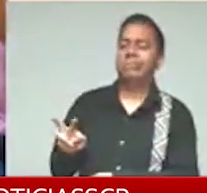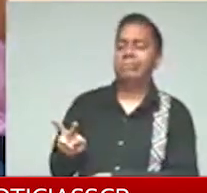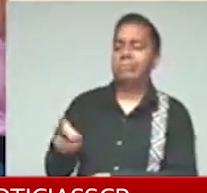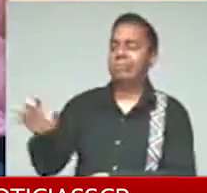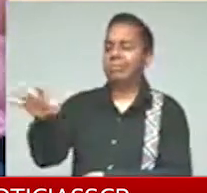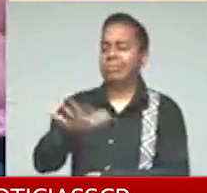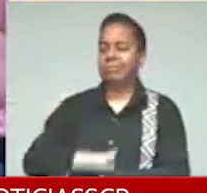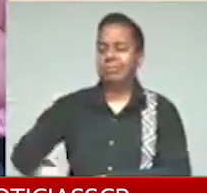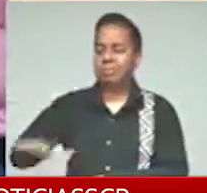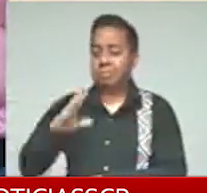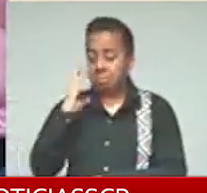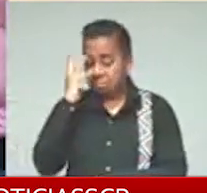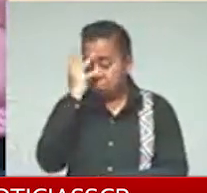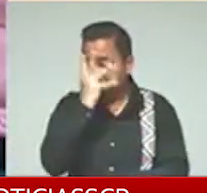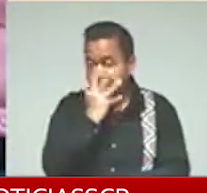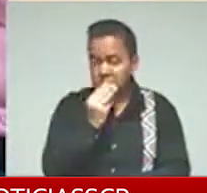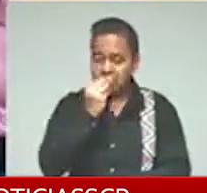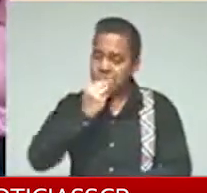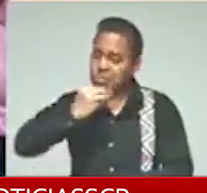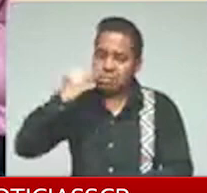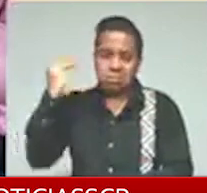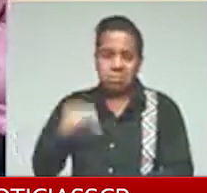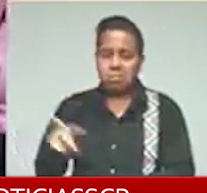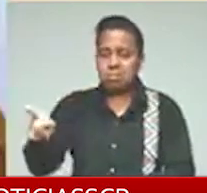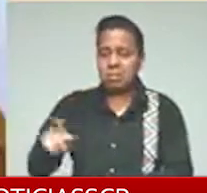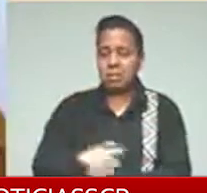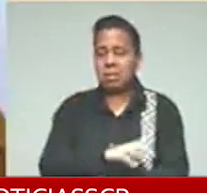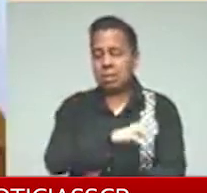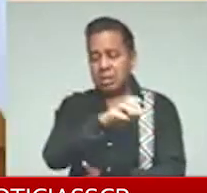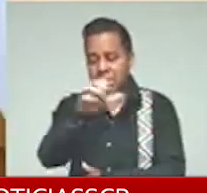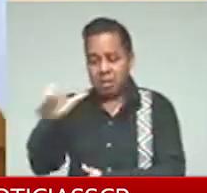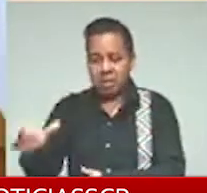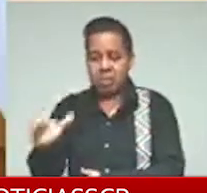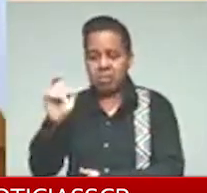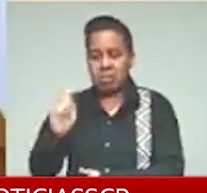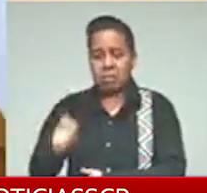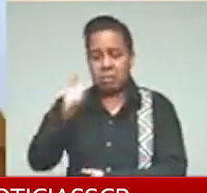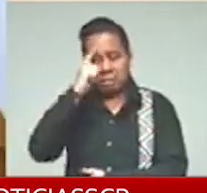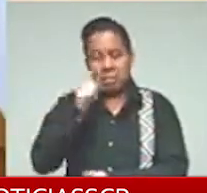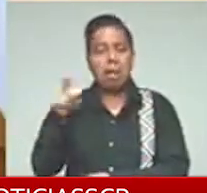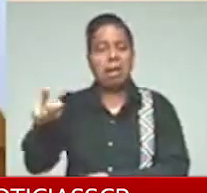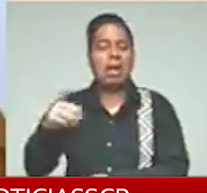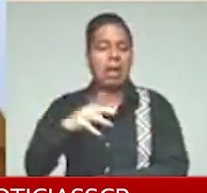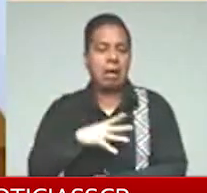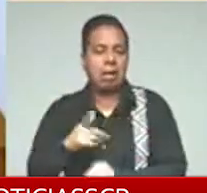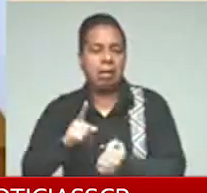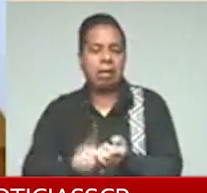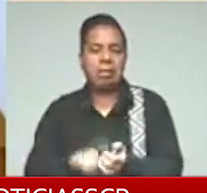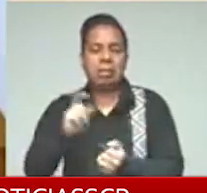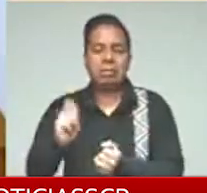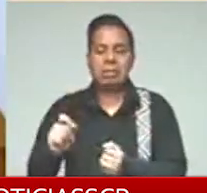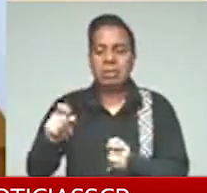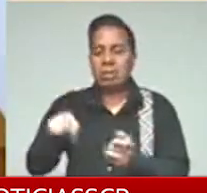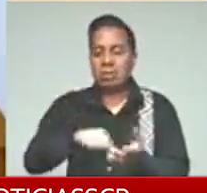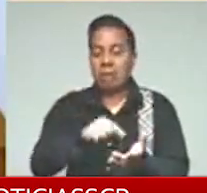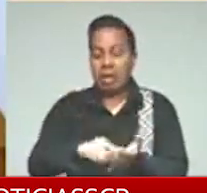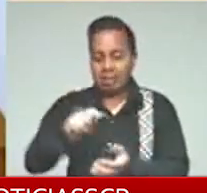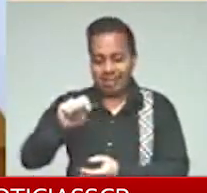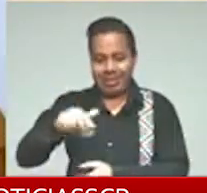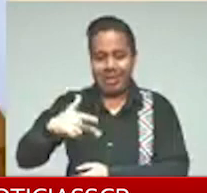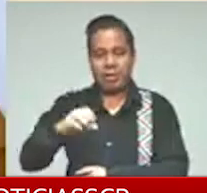esa zona hermosa, bella, de lo que es nuestras bahías aquí en